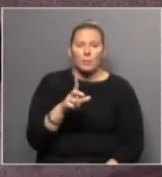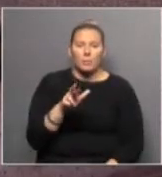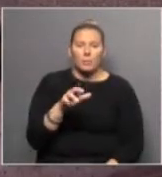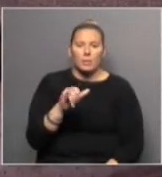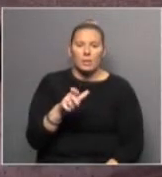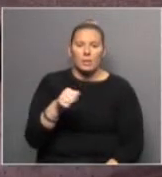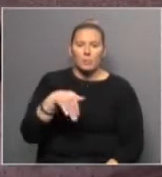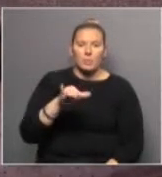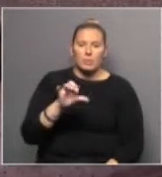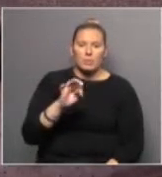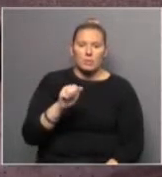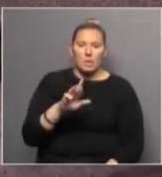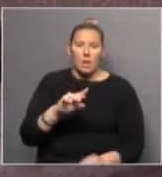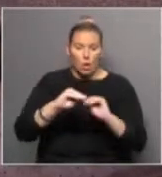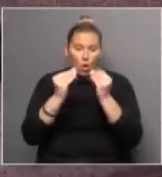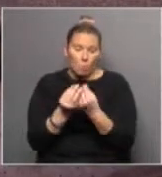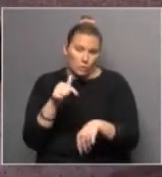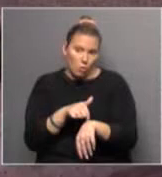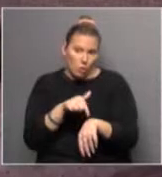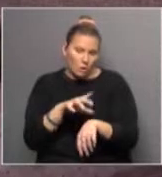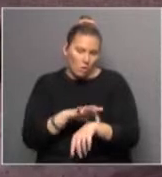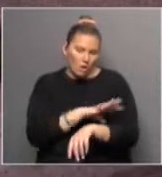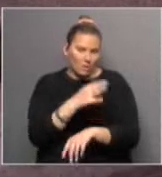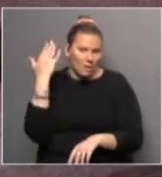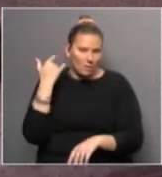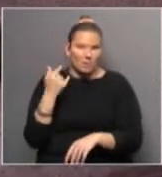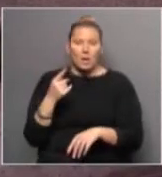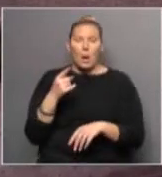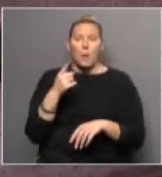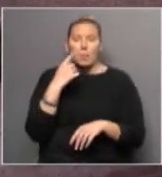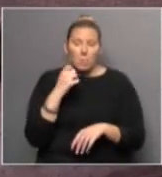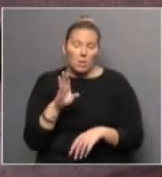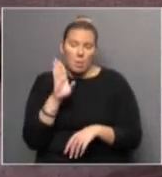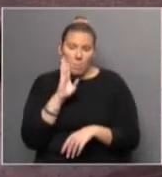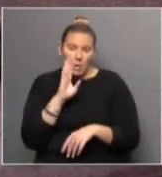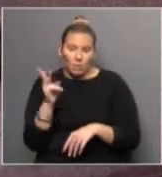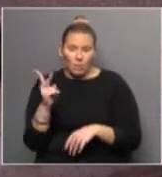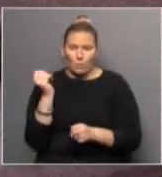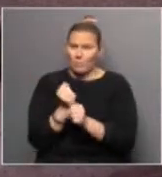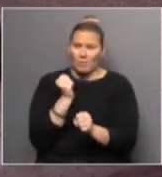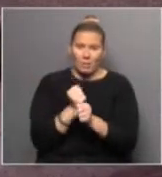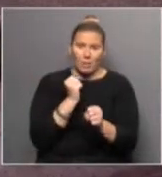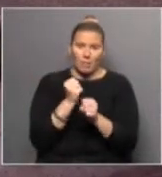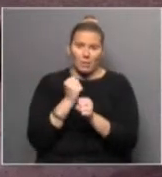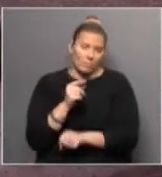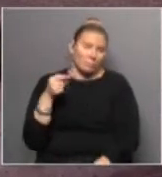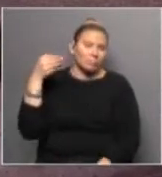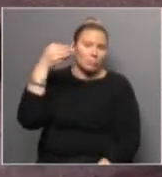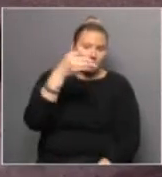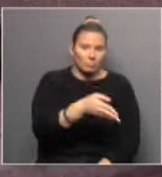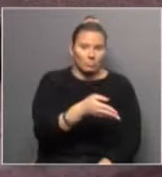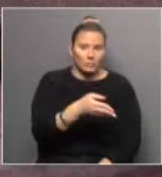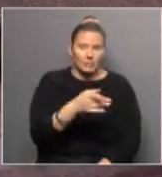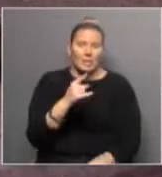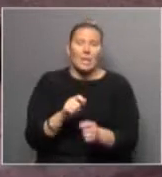jardines de infantes de tiempo completo que había en aquel entonces y como tanto como mi padre como mi madre trabajaban, veníamos acá, desde